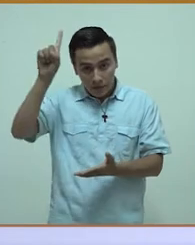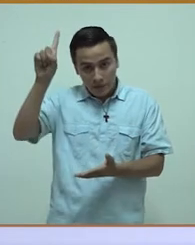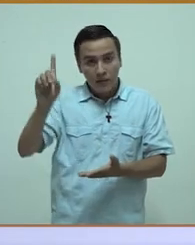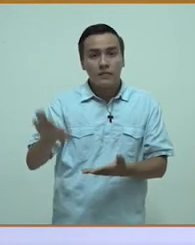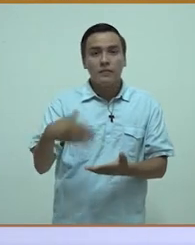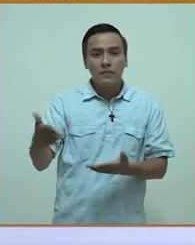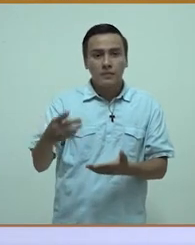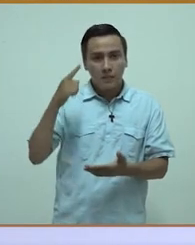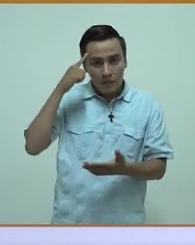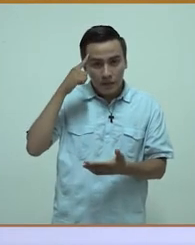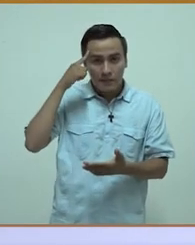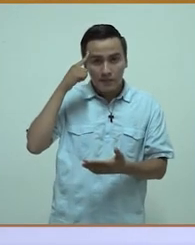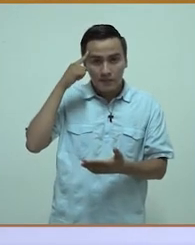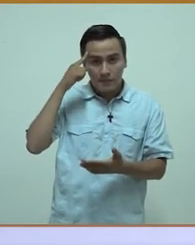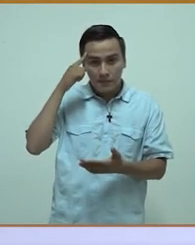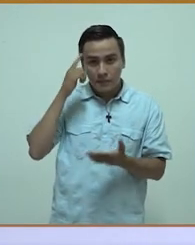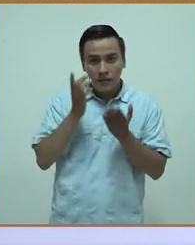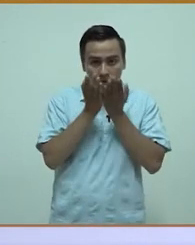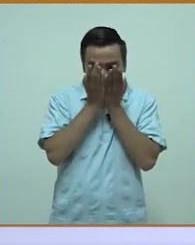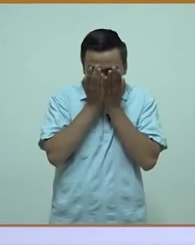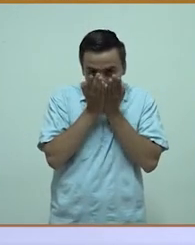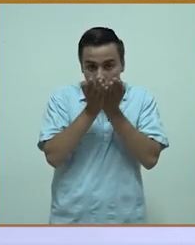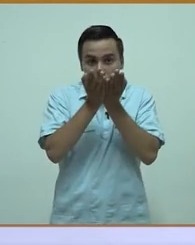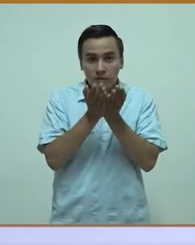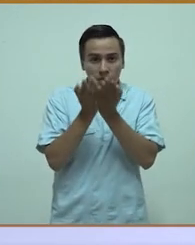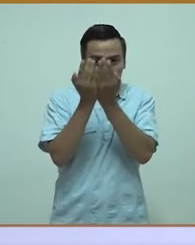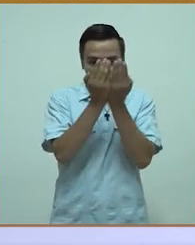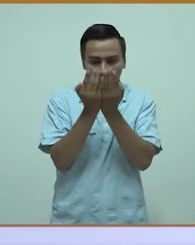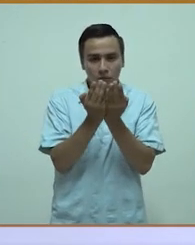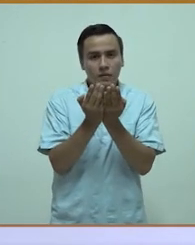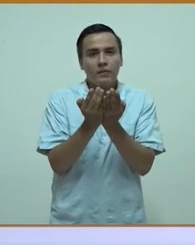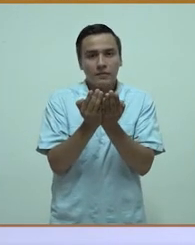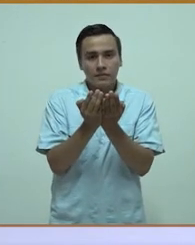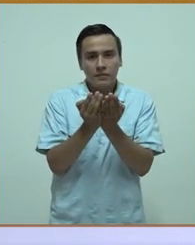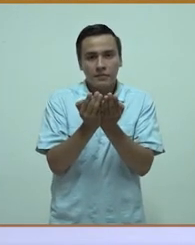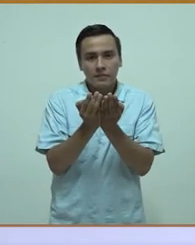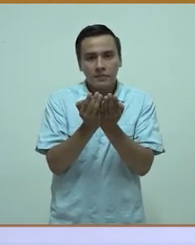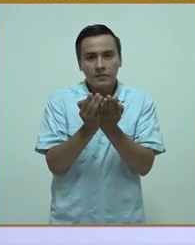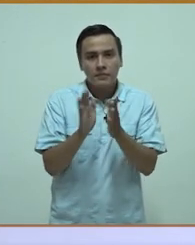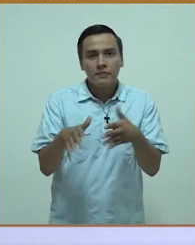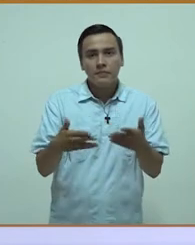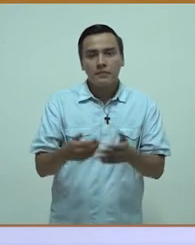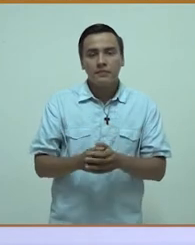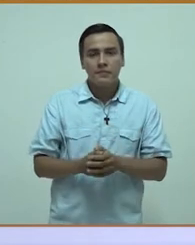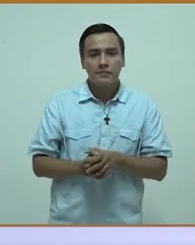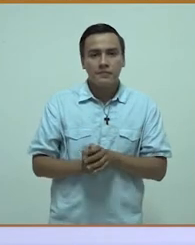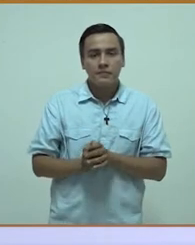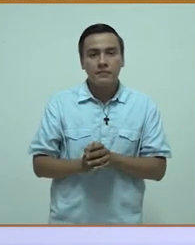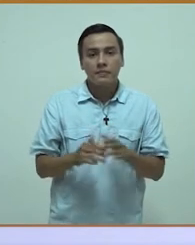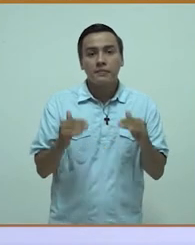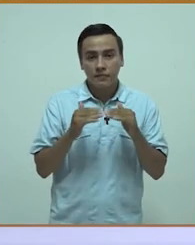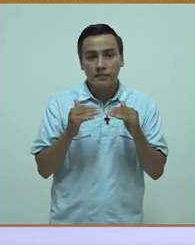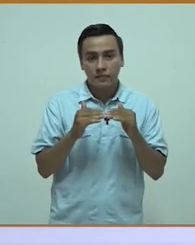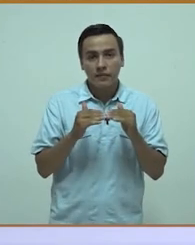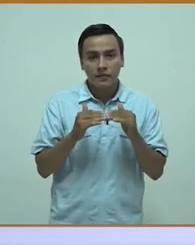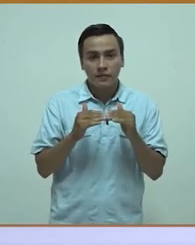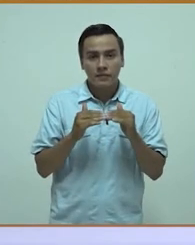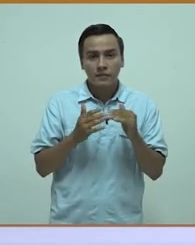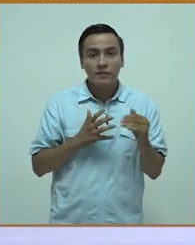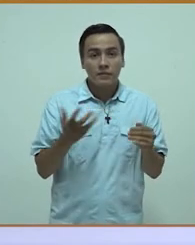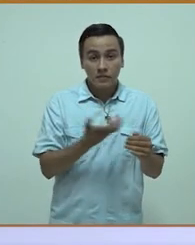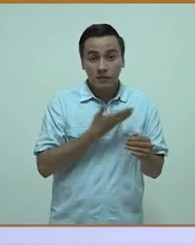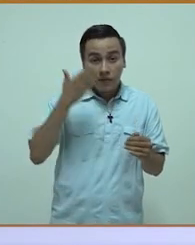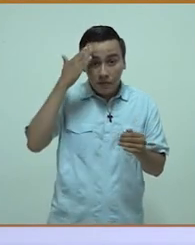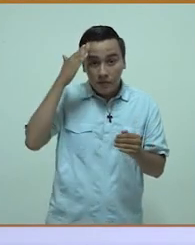posteriormente cuando meditamos los evangelios y las lecturas de seguido. Y es por eso también